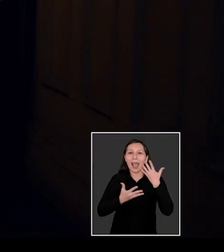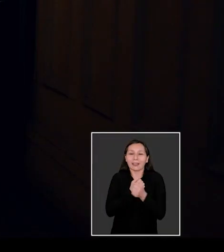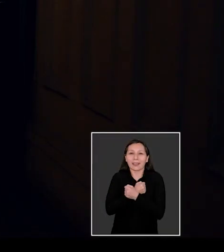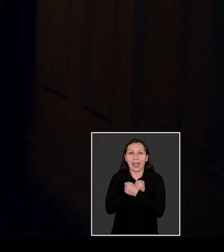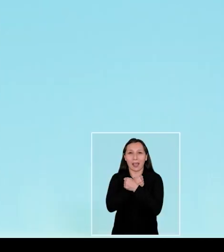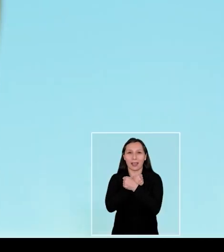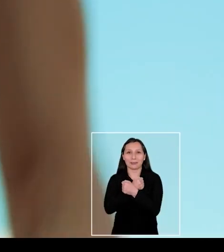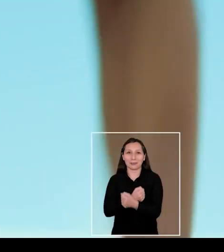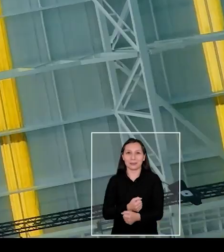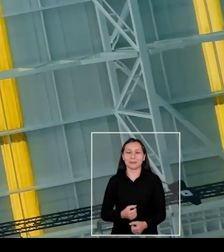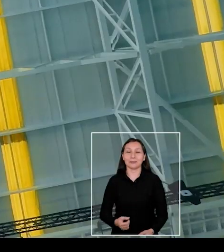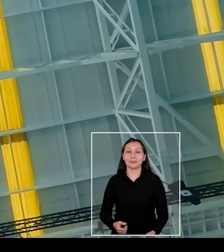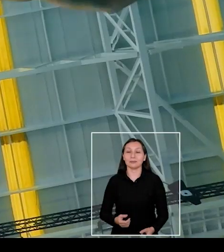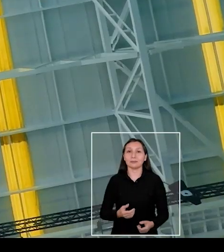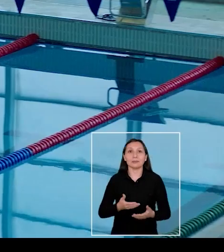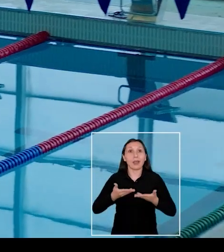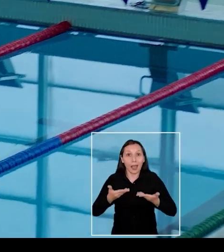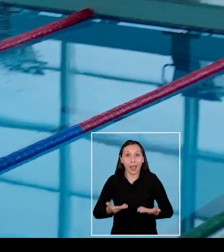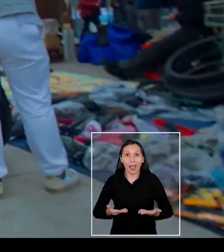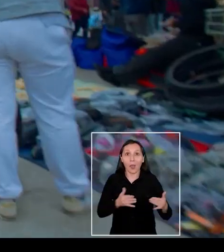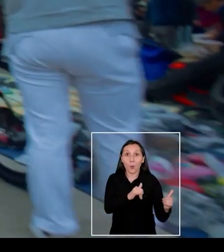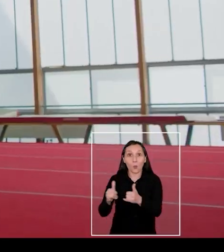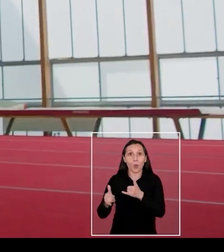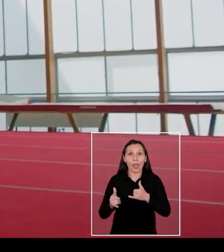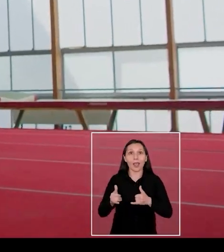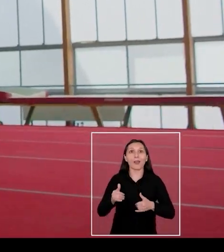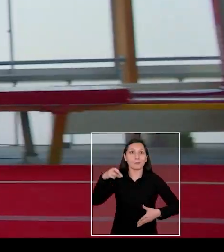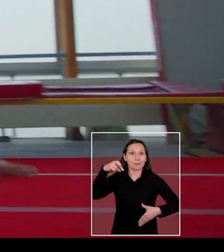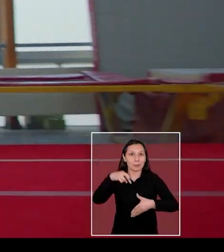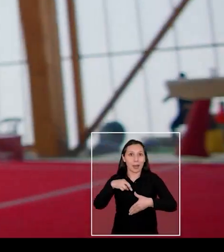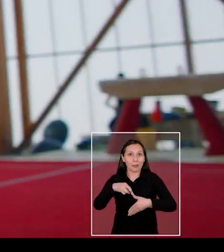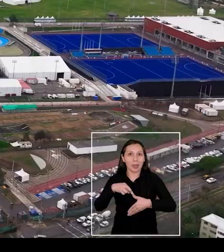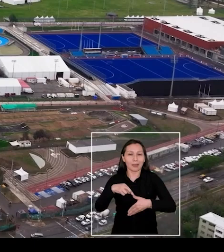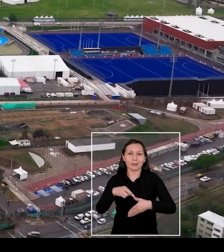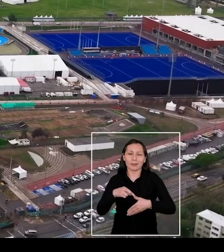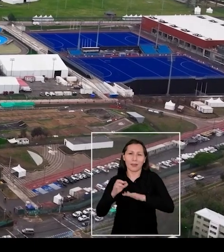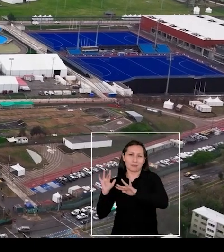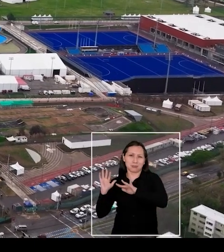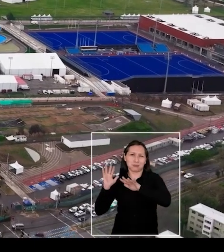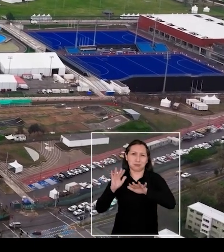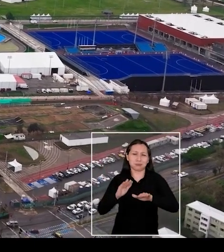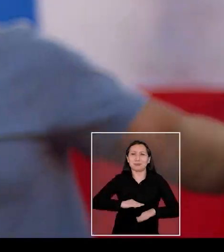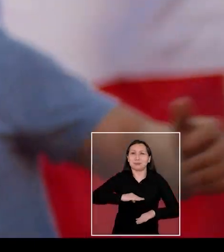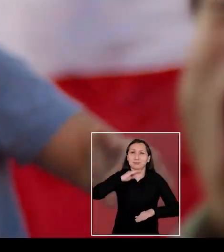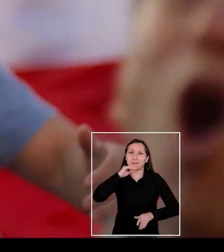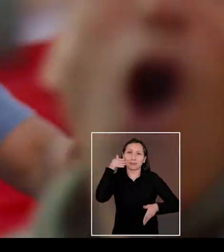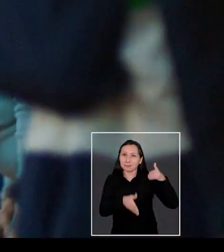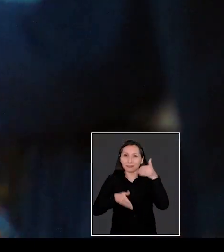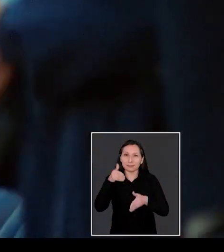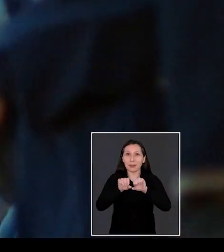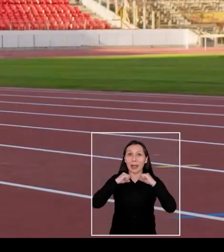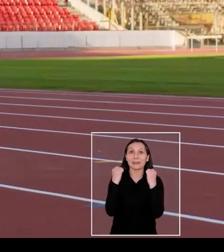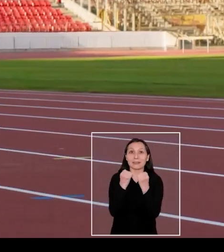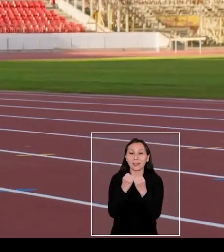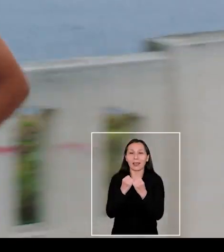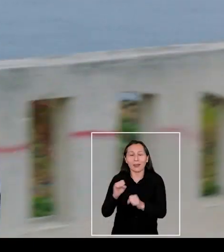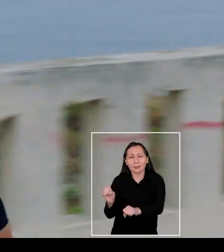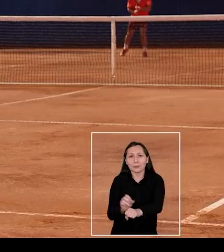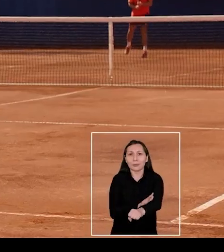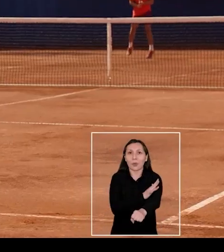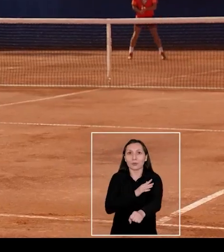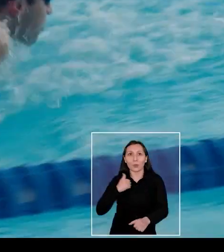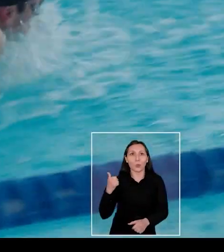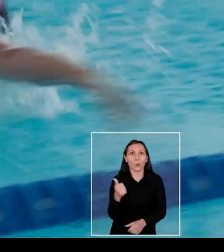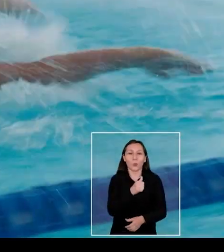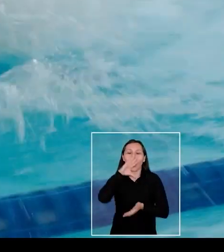canto al amor Porque estos juegos panamericanos lenar estadios I a todo un